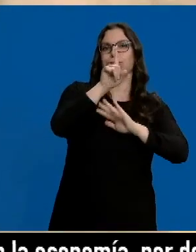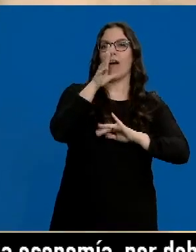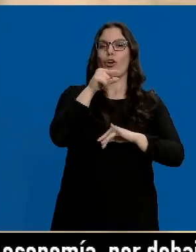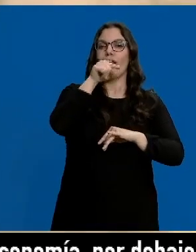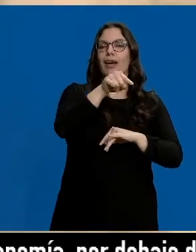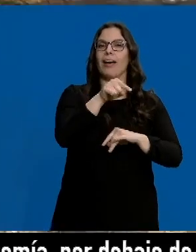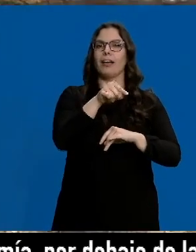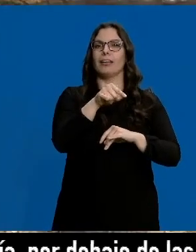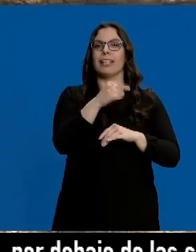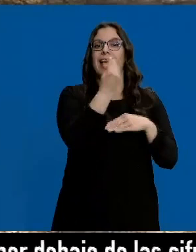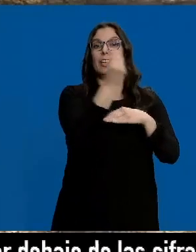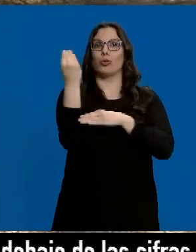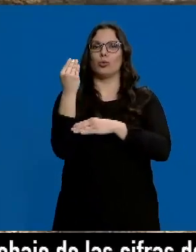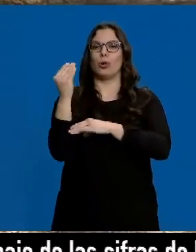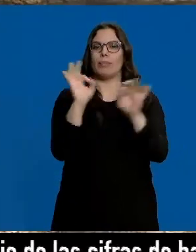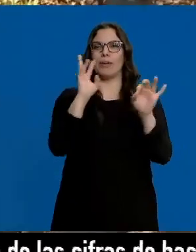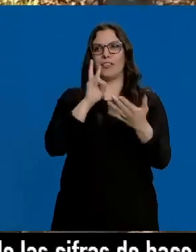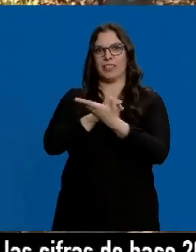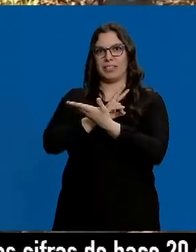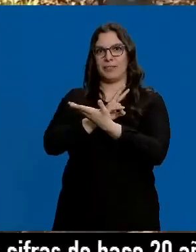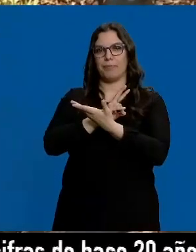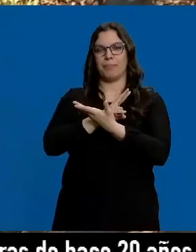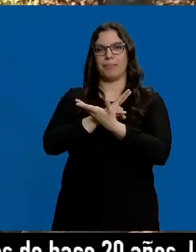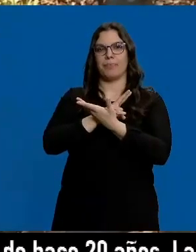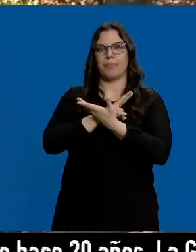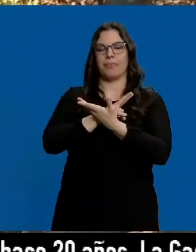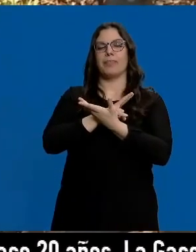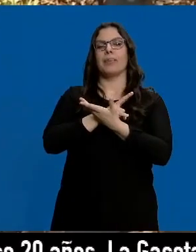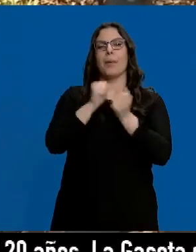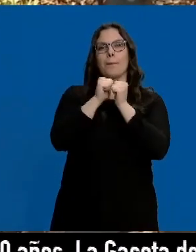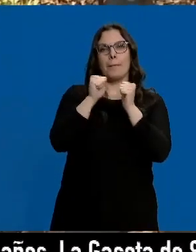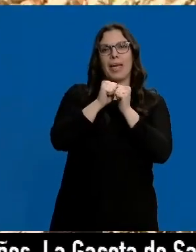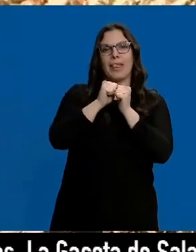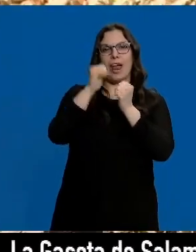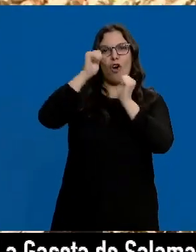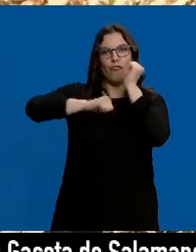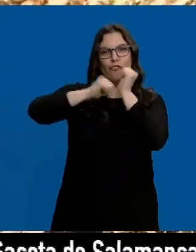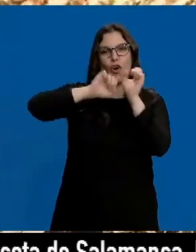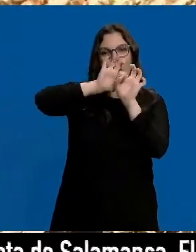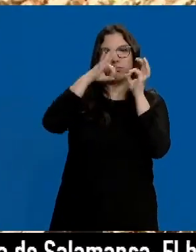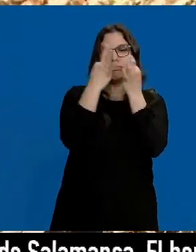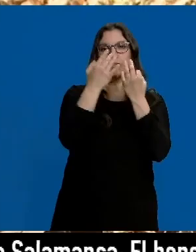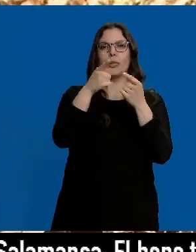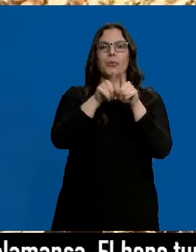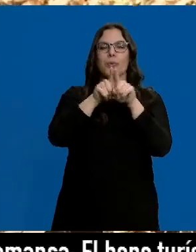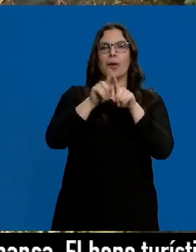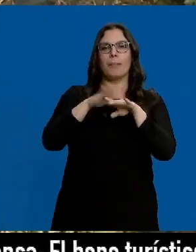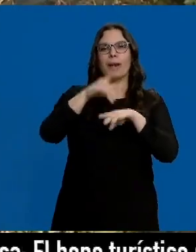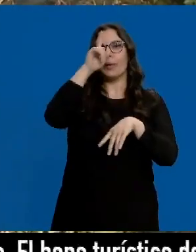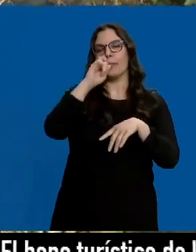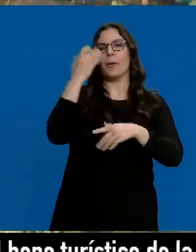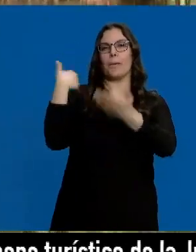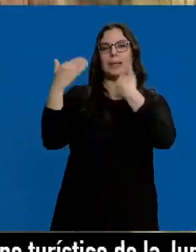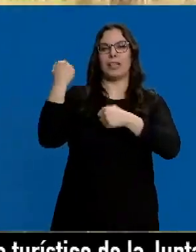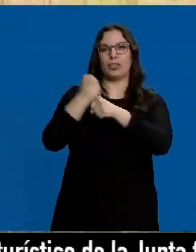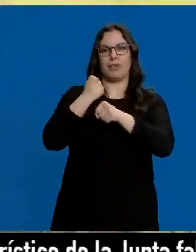colocado una decena de esculturas, estas que ven. Con forja y con piedra han levantado estas obras que ensalzan el pasado ganadero de la localidad.